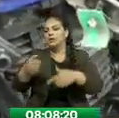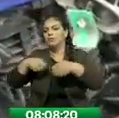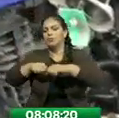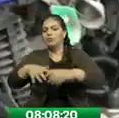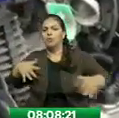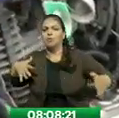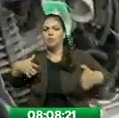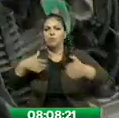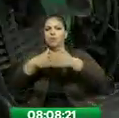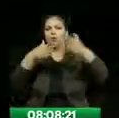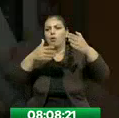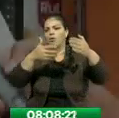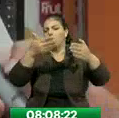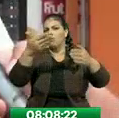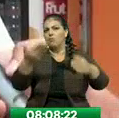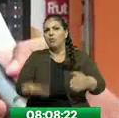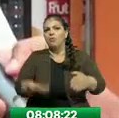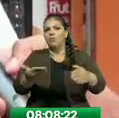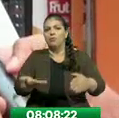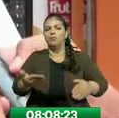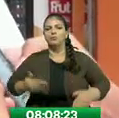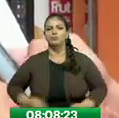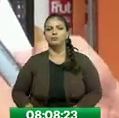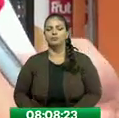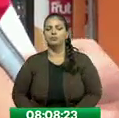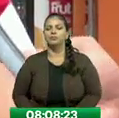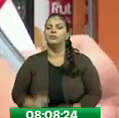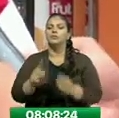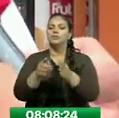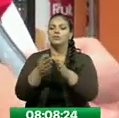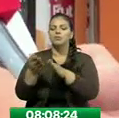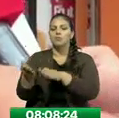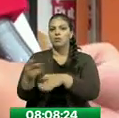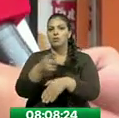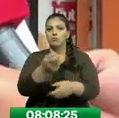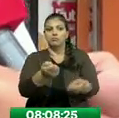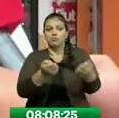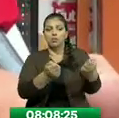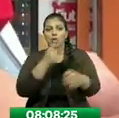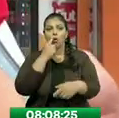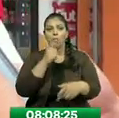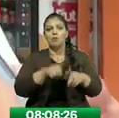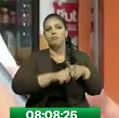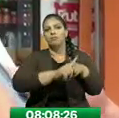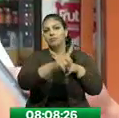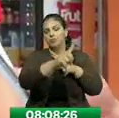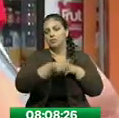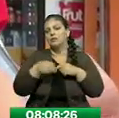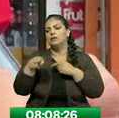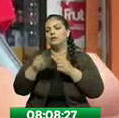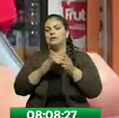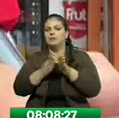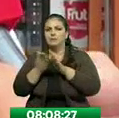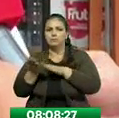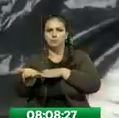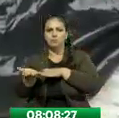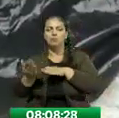es un choque lateral angular. Uno de los conductores abandonó el lugar del accidente y el conductor de la motocicleta